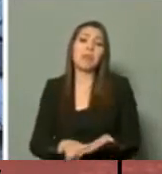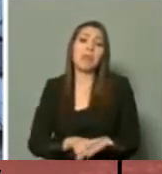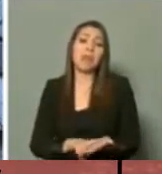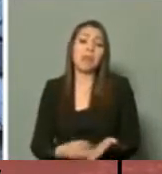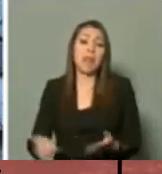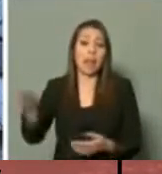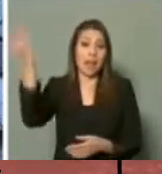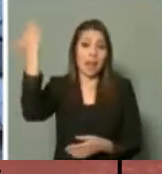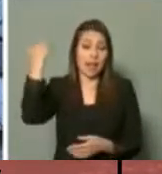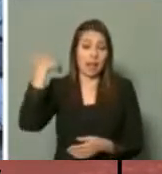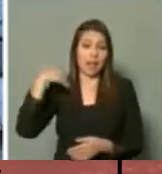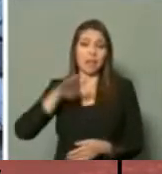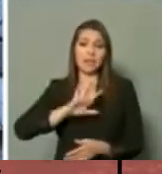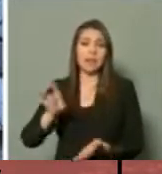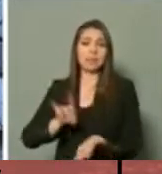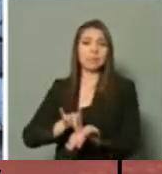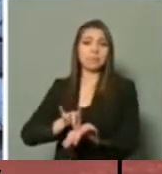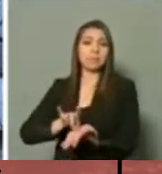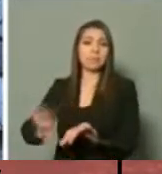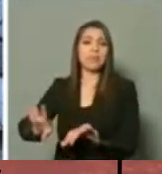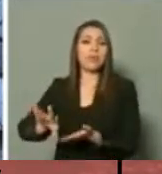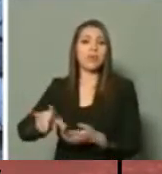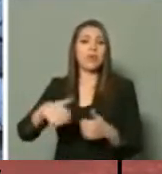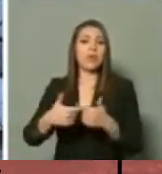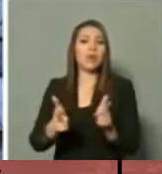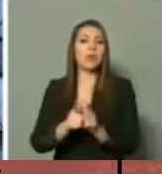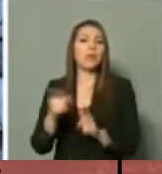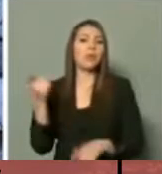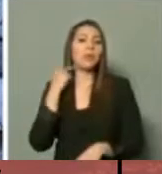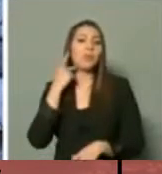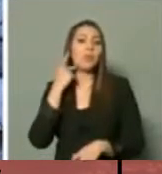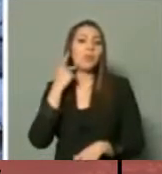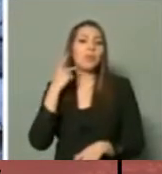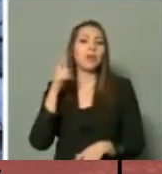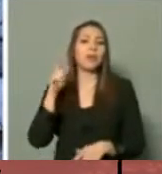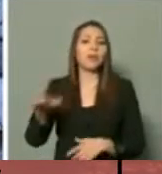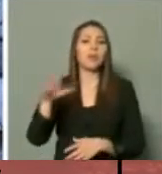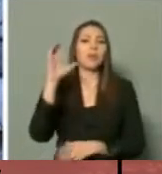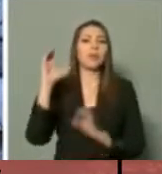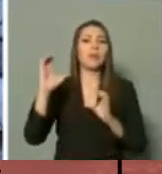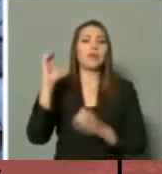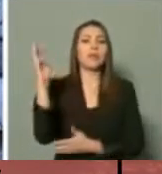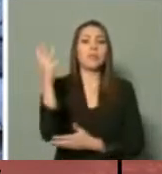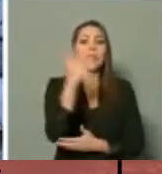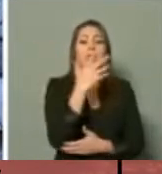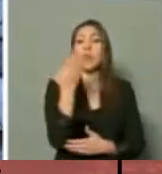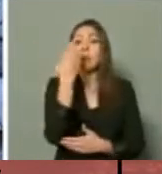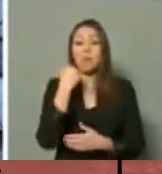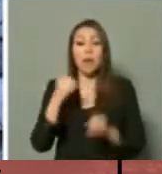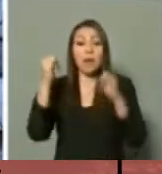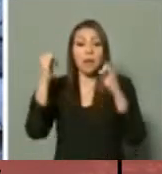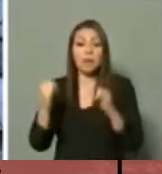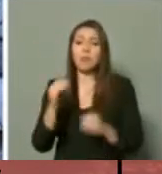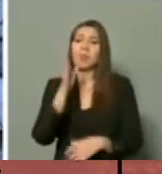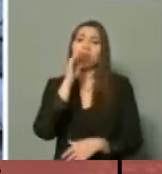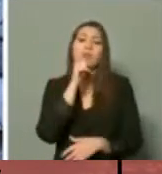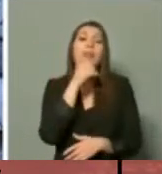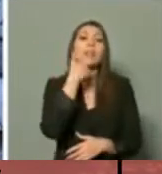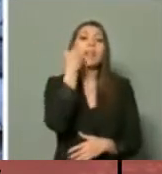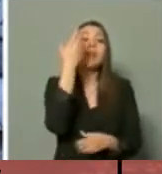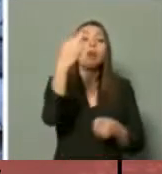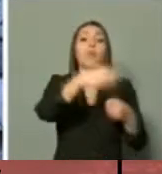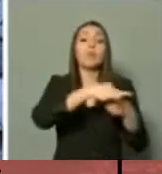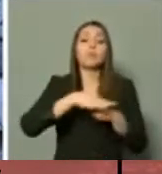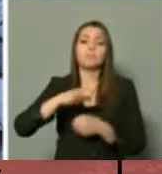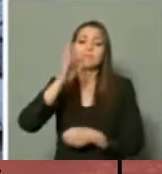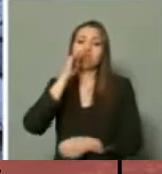sacaron de la Liga de Partidos Ecologistas y que sin identidad no puede ir a pedir el voto con las personas. En materia de